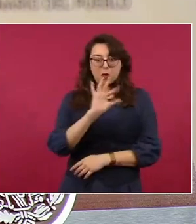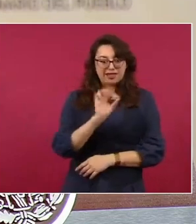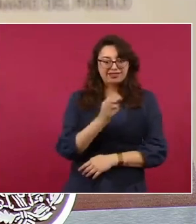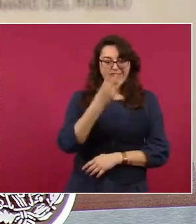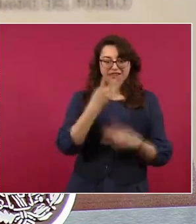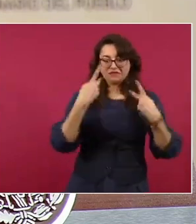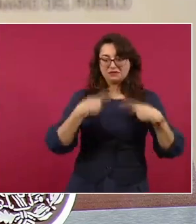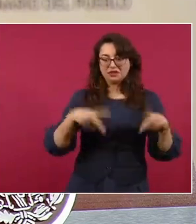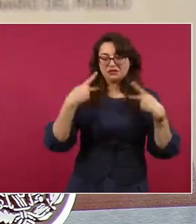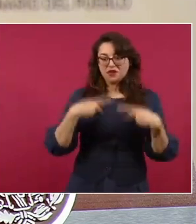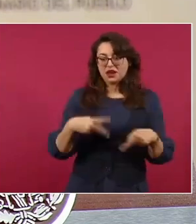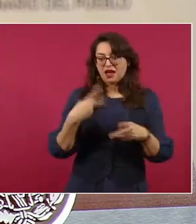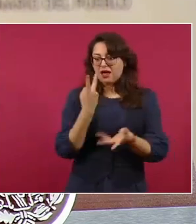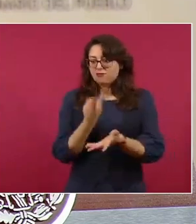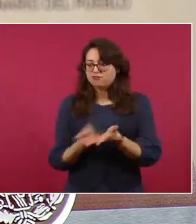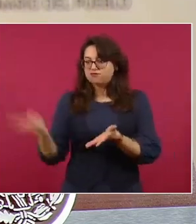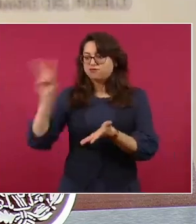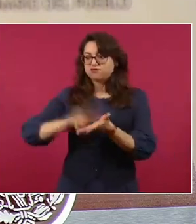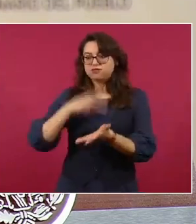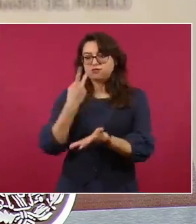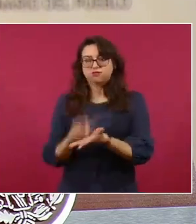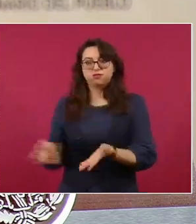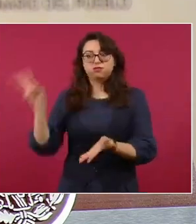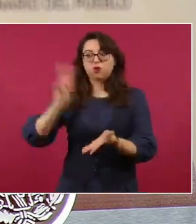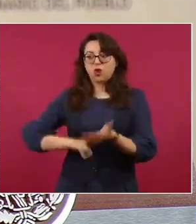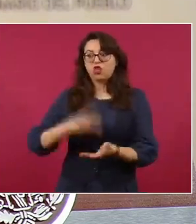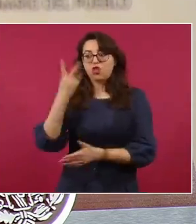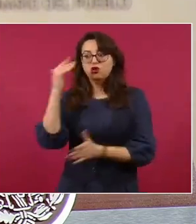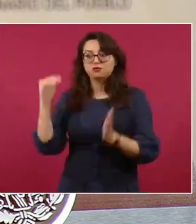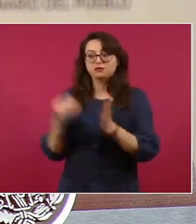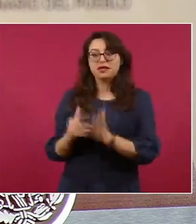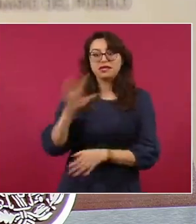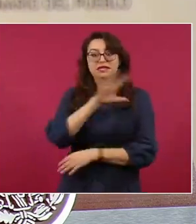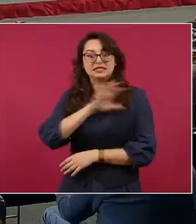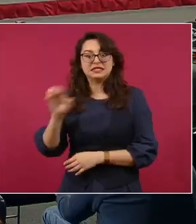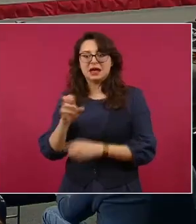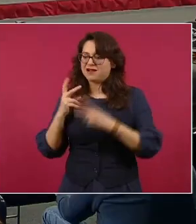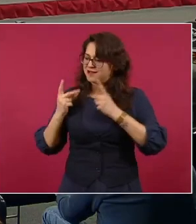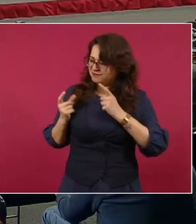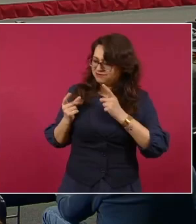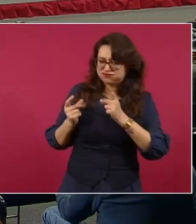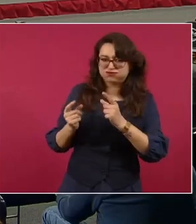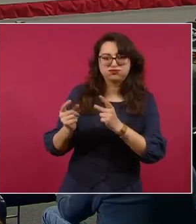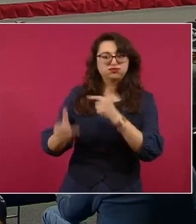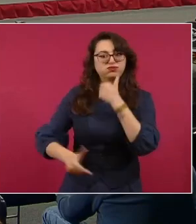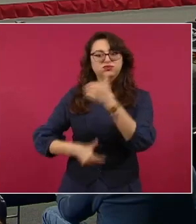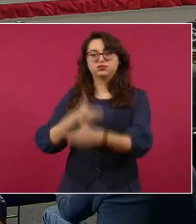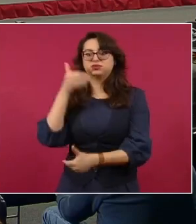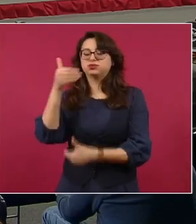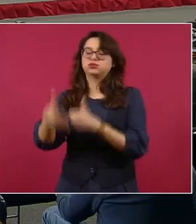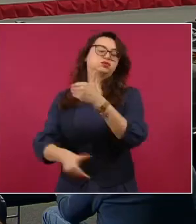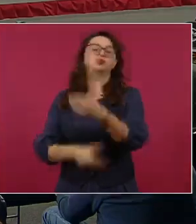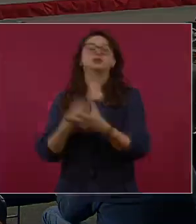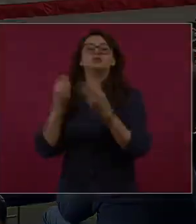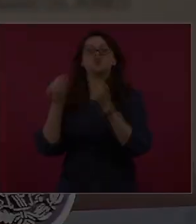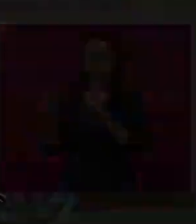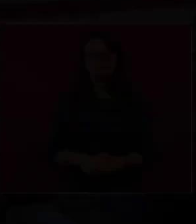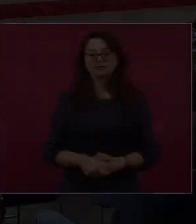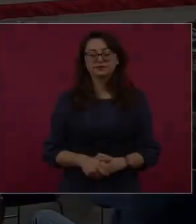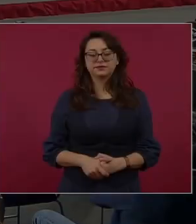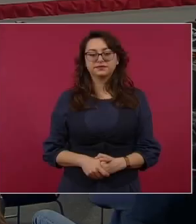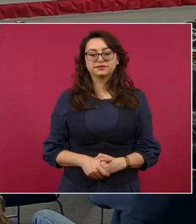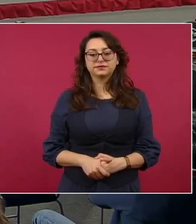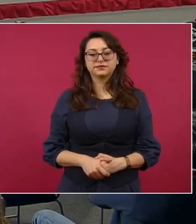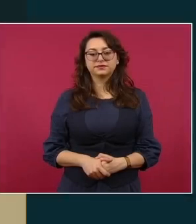cada quien en su punto haciendo su trabajo, y el avance ha sido importantísimo. Y vamos a terminar a tiempo.